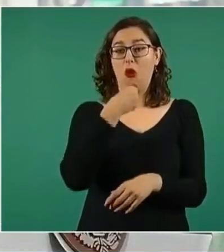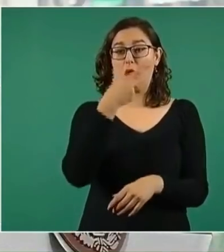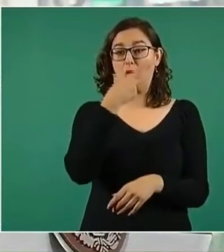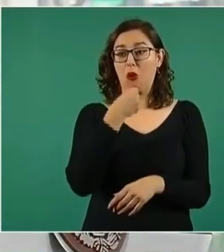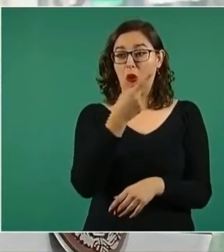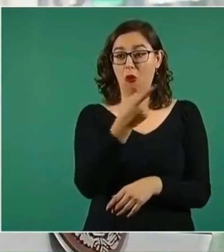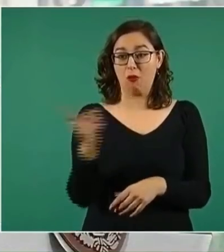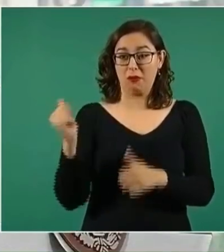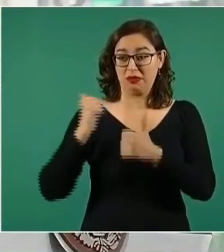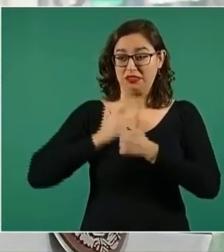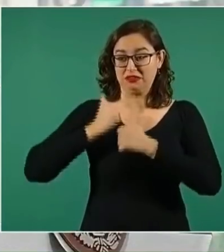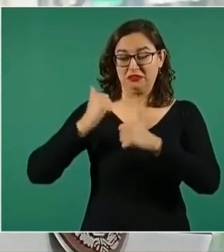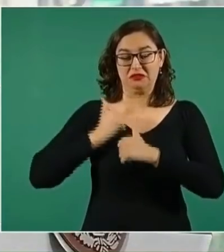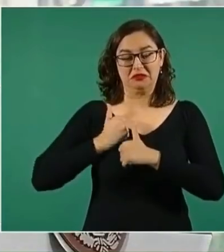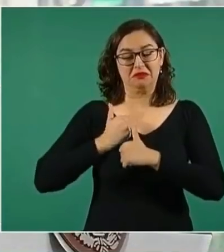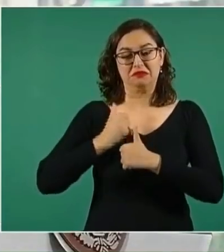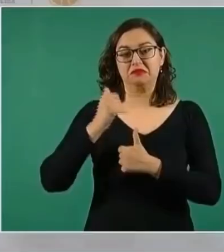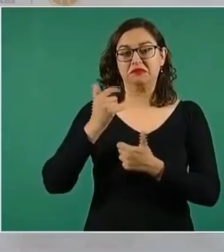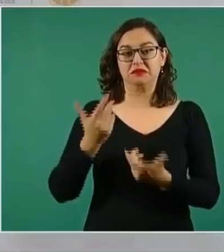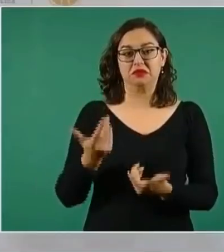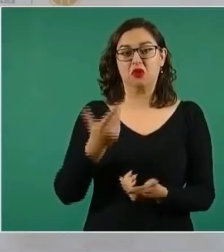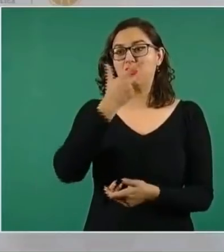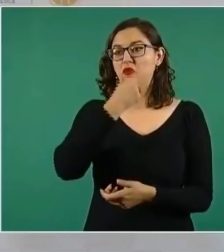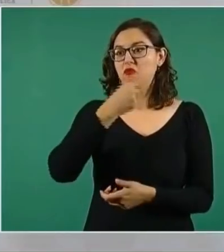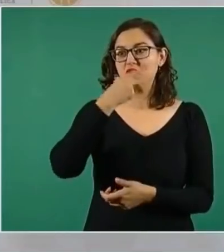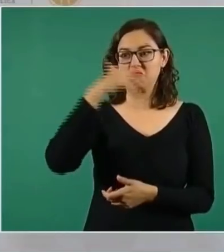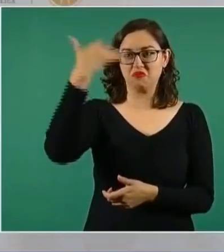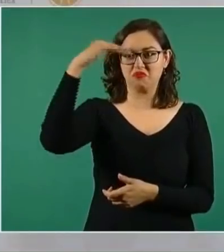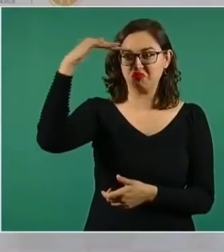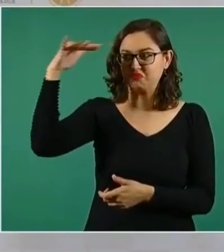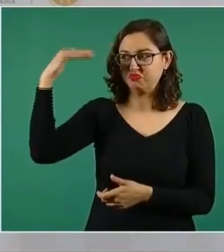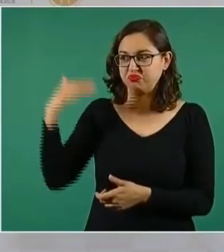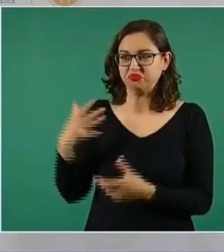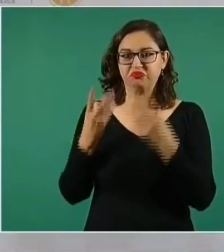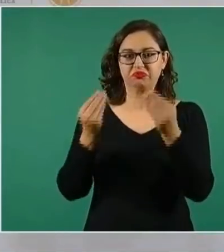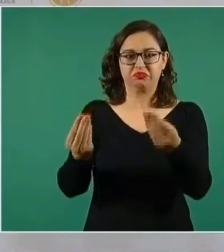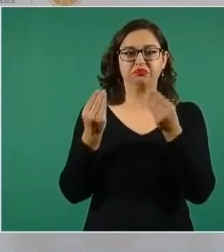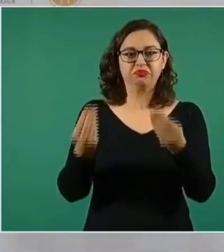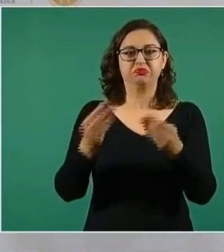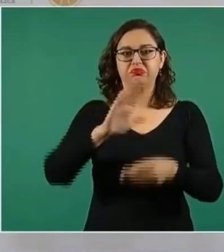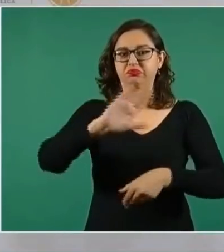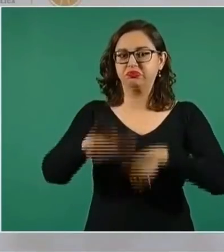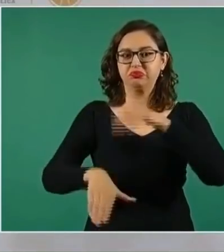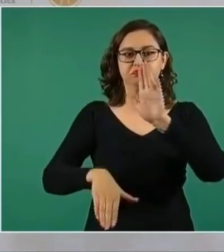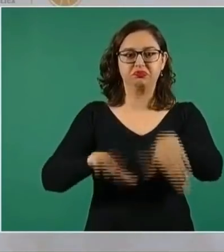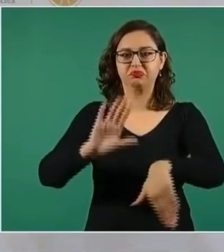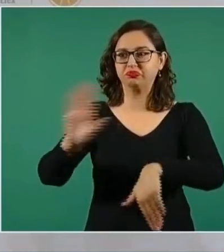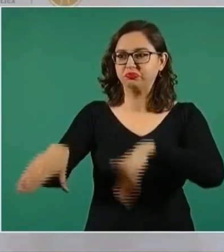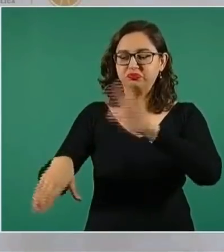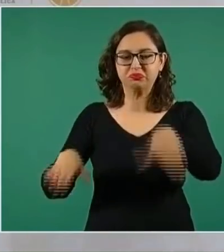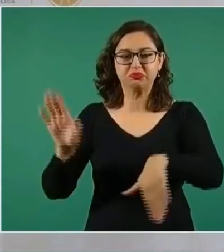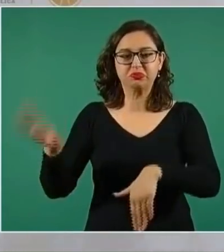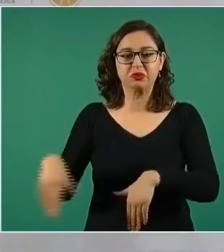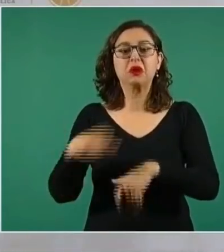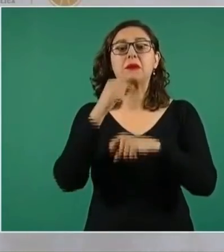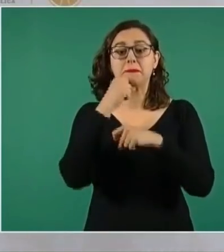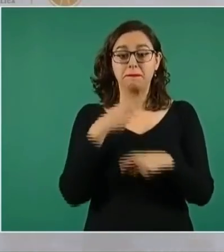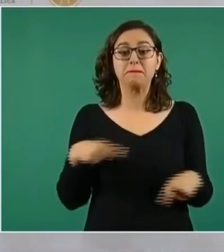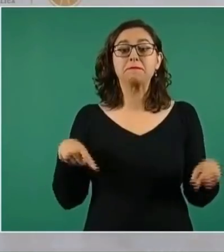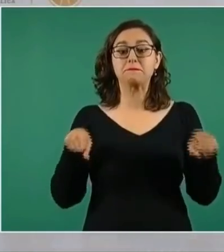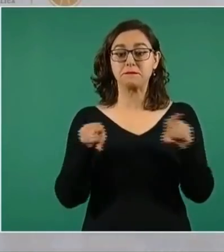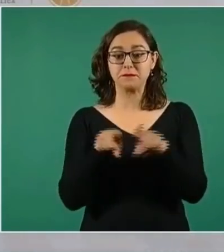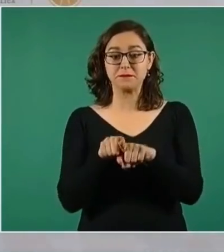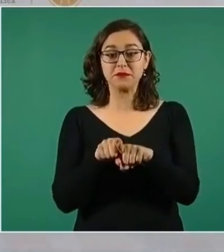de guerra y muchos señores y capitanes y valientes hombres con los